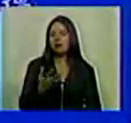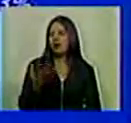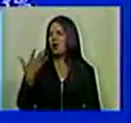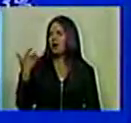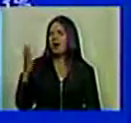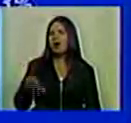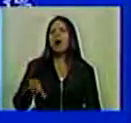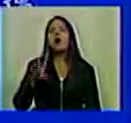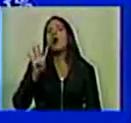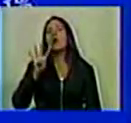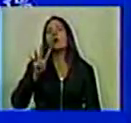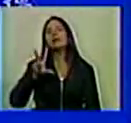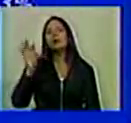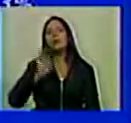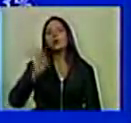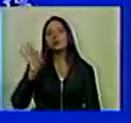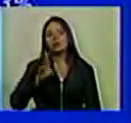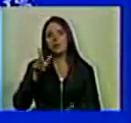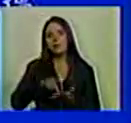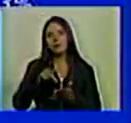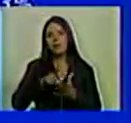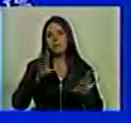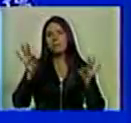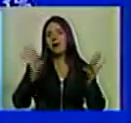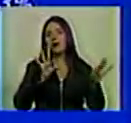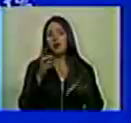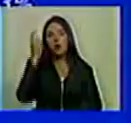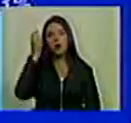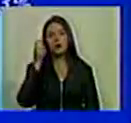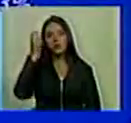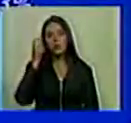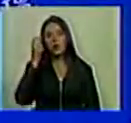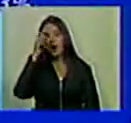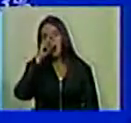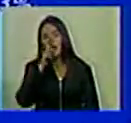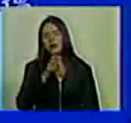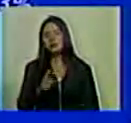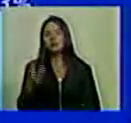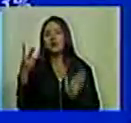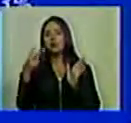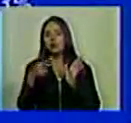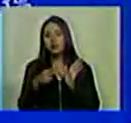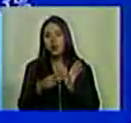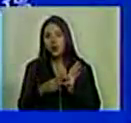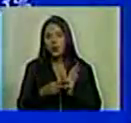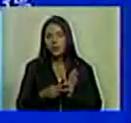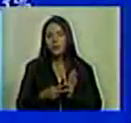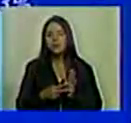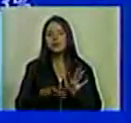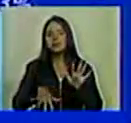fue de 43% para escoger el Parlamento Europeo en el año